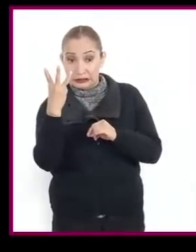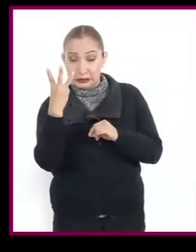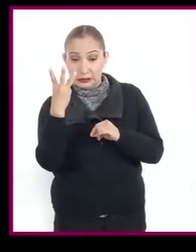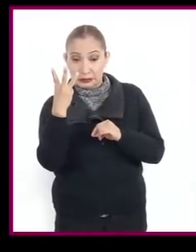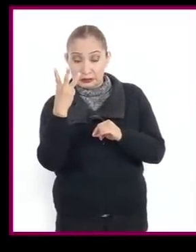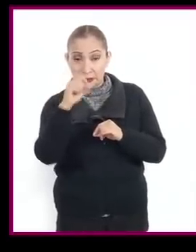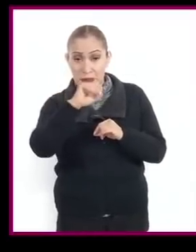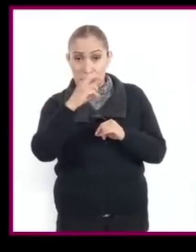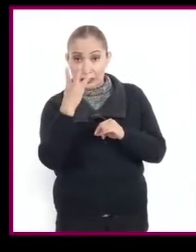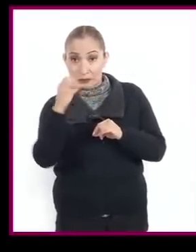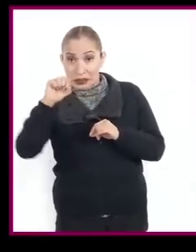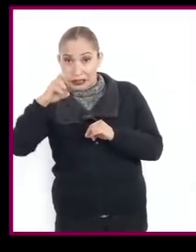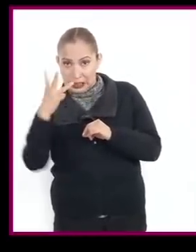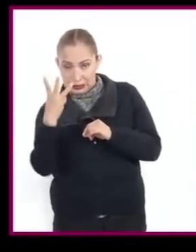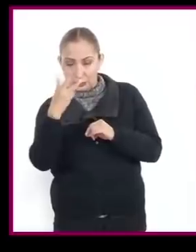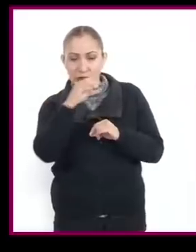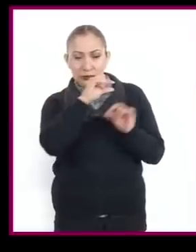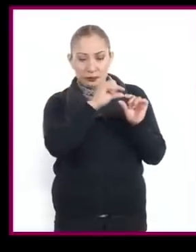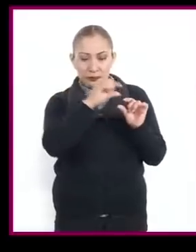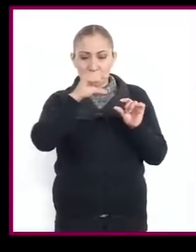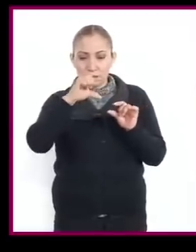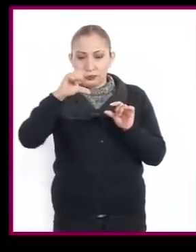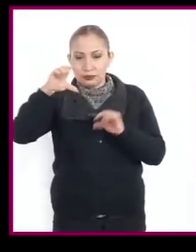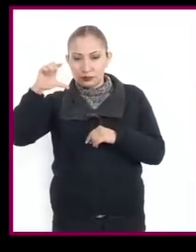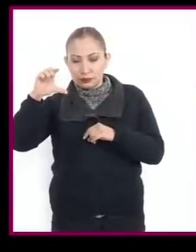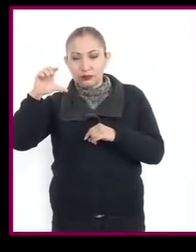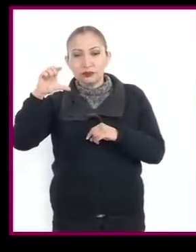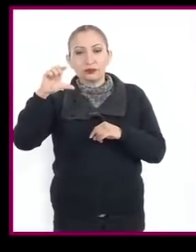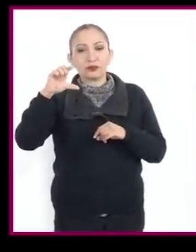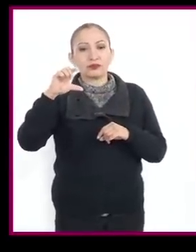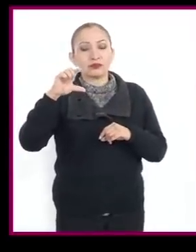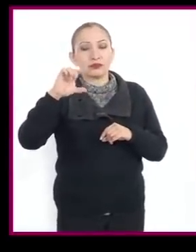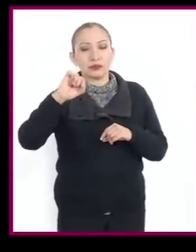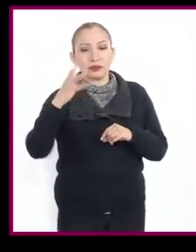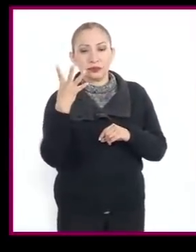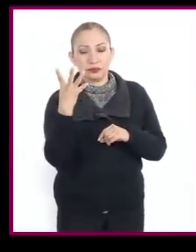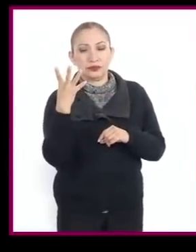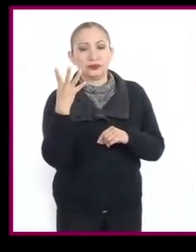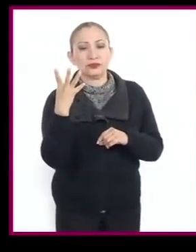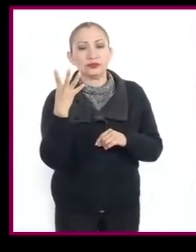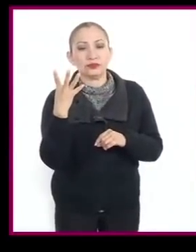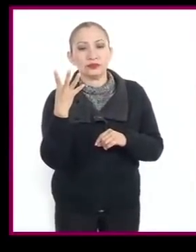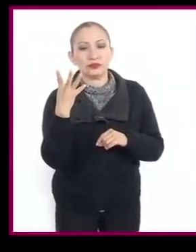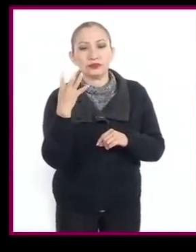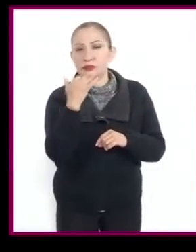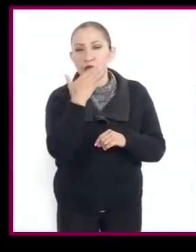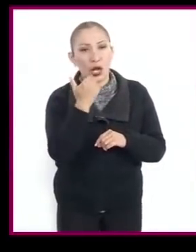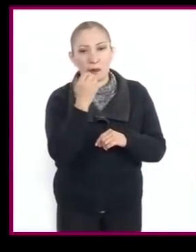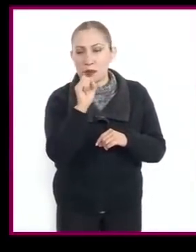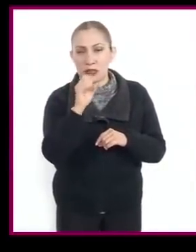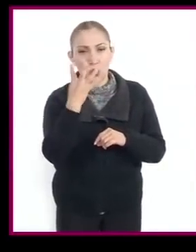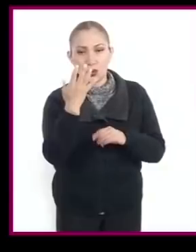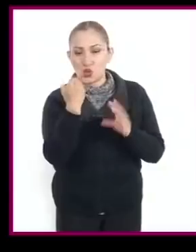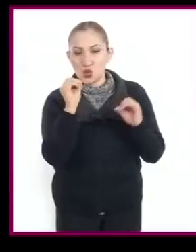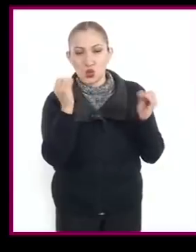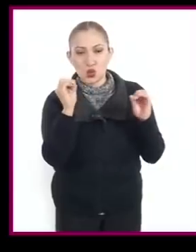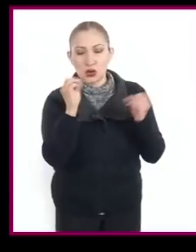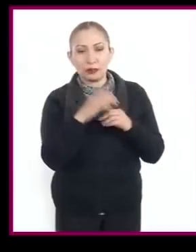siguen. Tenemos esos. Y allí tenemos un 24. No tenemos